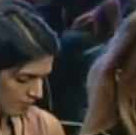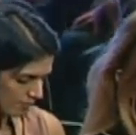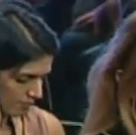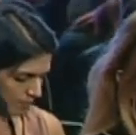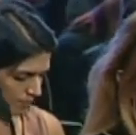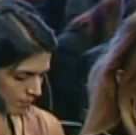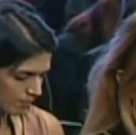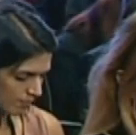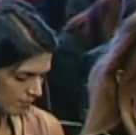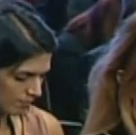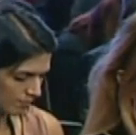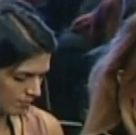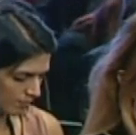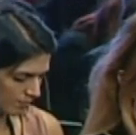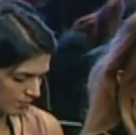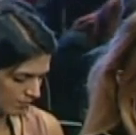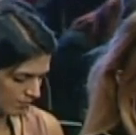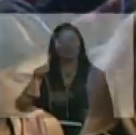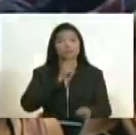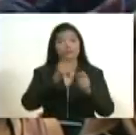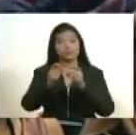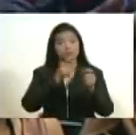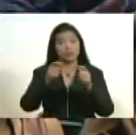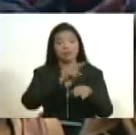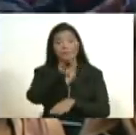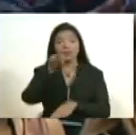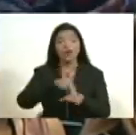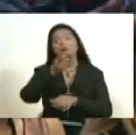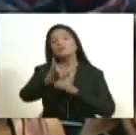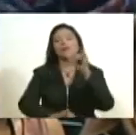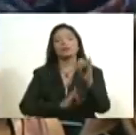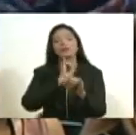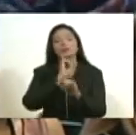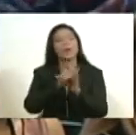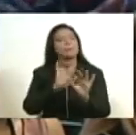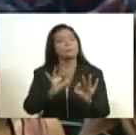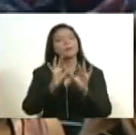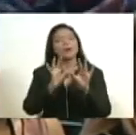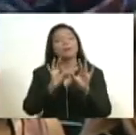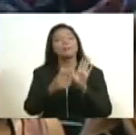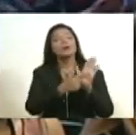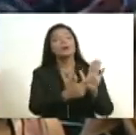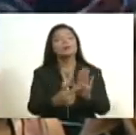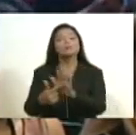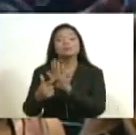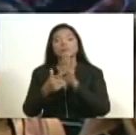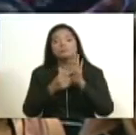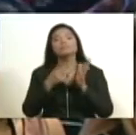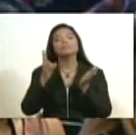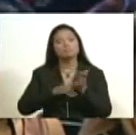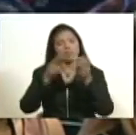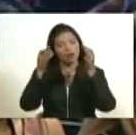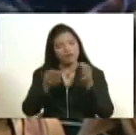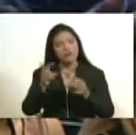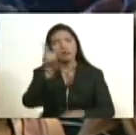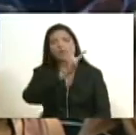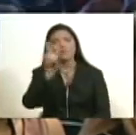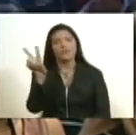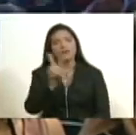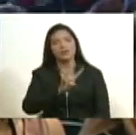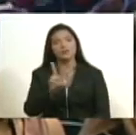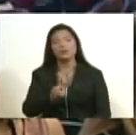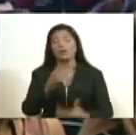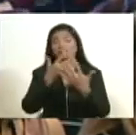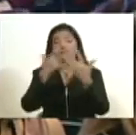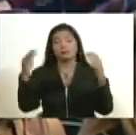Venezuela compartirá esta rueda de prensa con medios nacionales e internacionales justamente para dar a conocer la realidad de nuestro país ante el